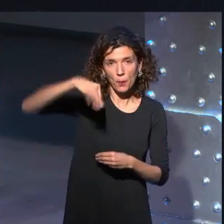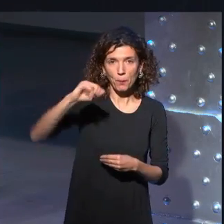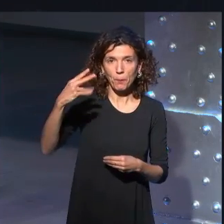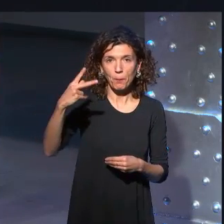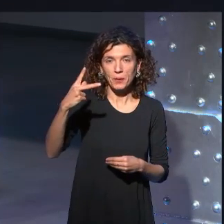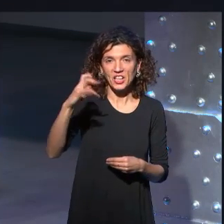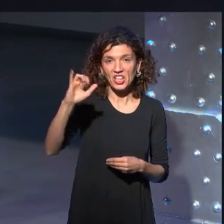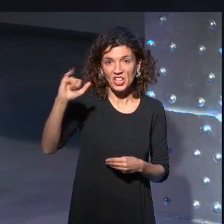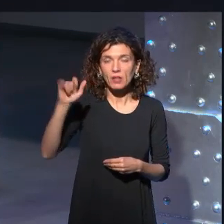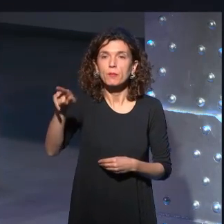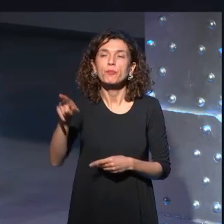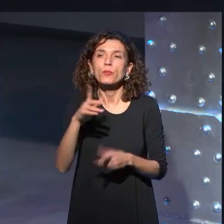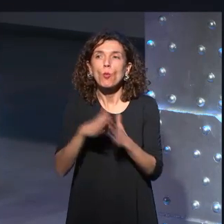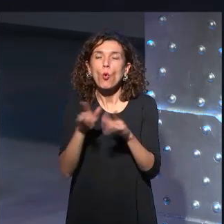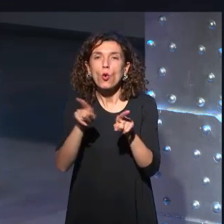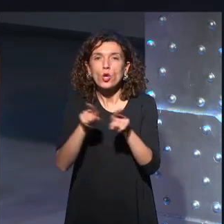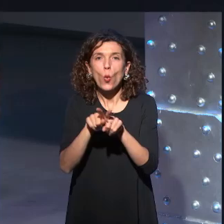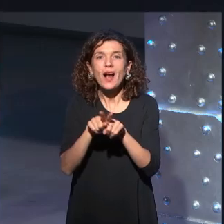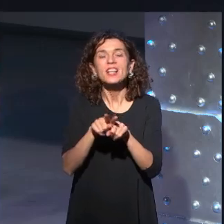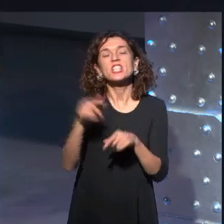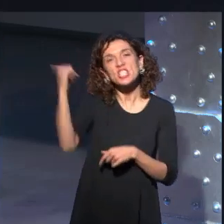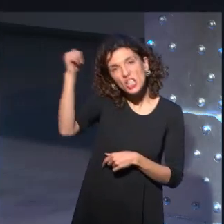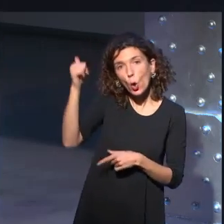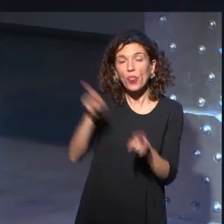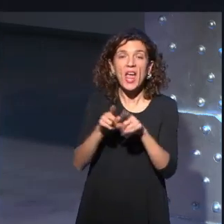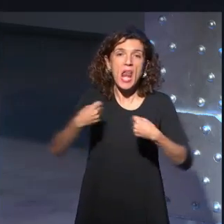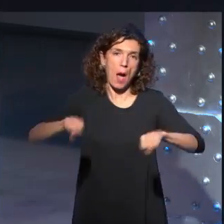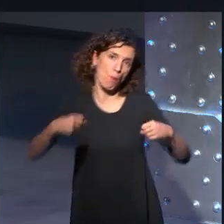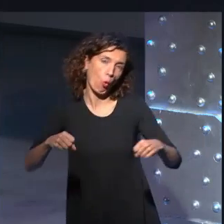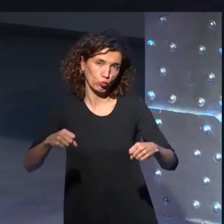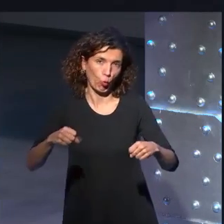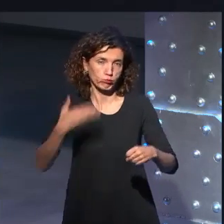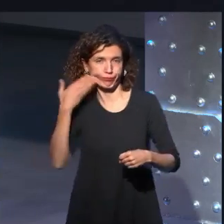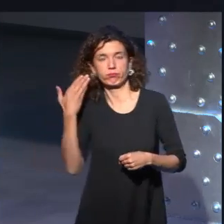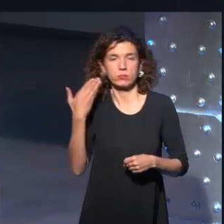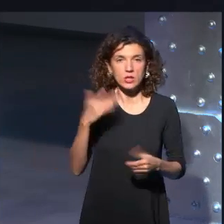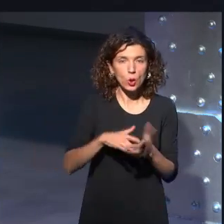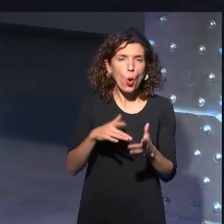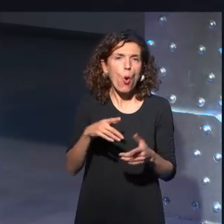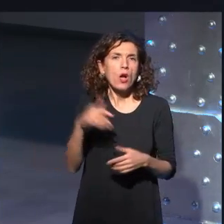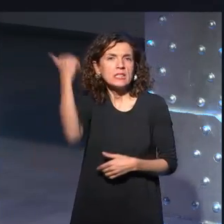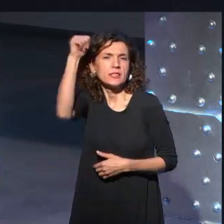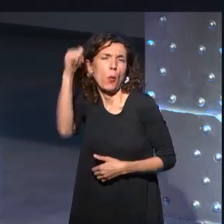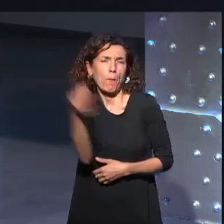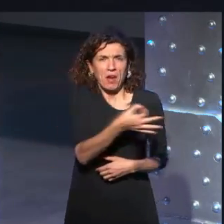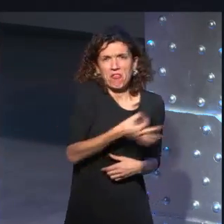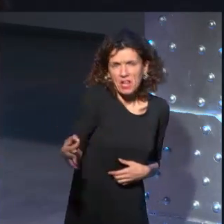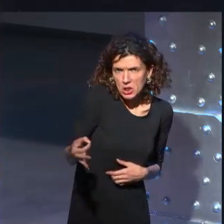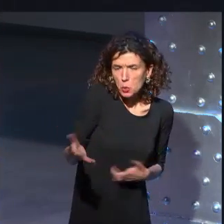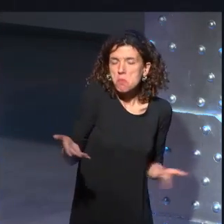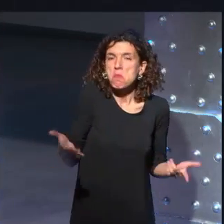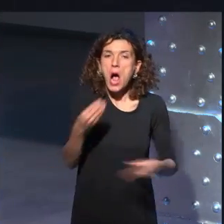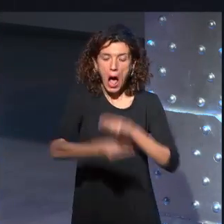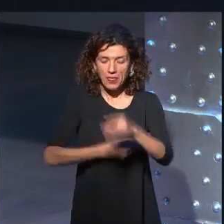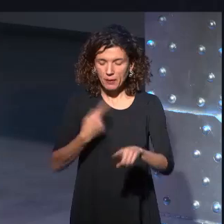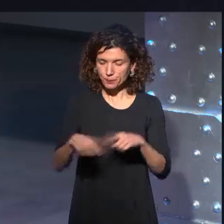rey de la moto, el rey, ¿cómo se llama? El chico de la motorreina. O sea, el tipo es un tío perfecto que